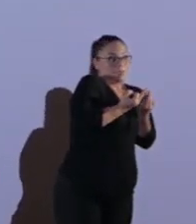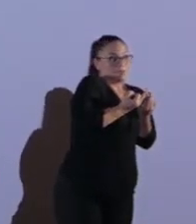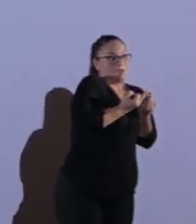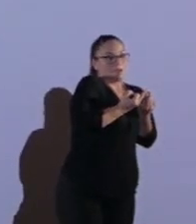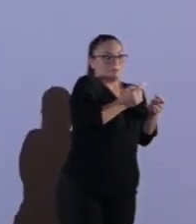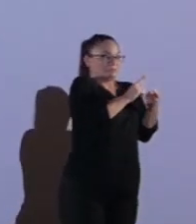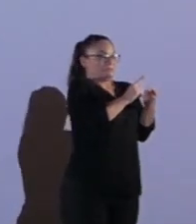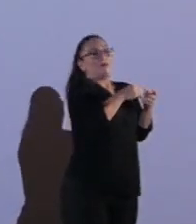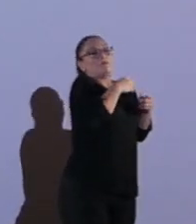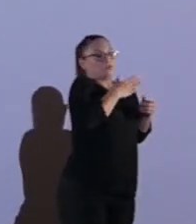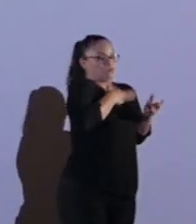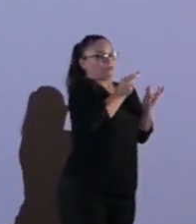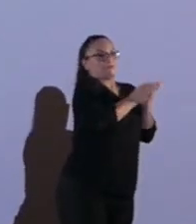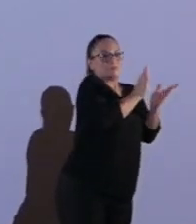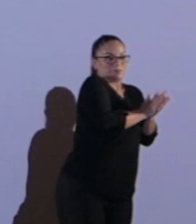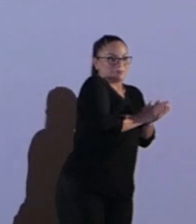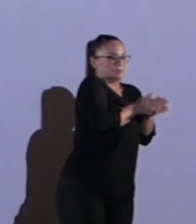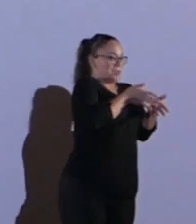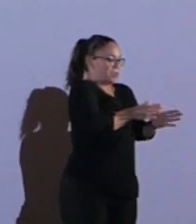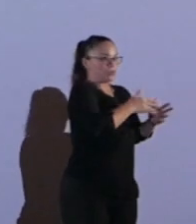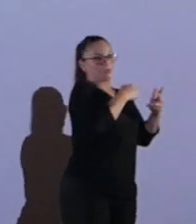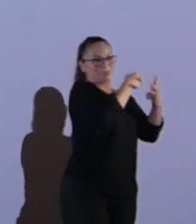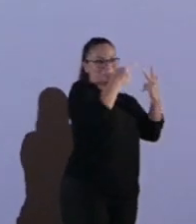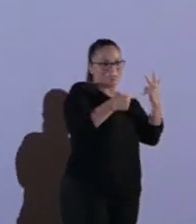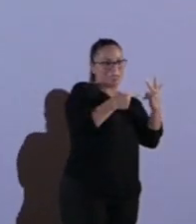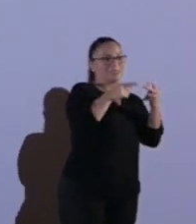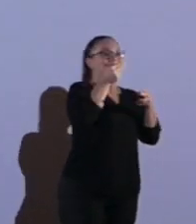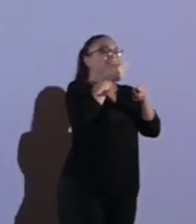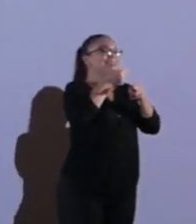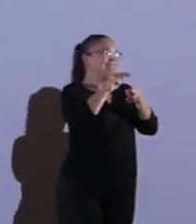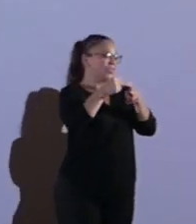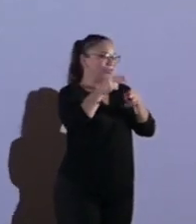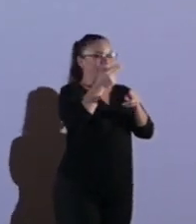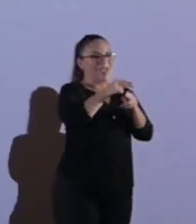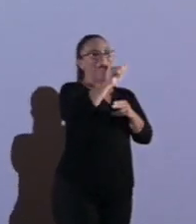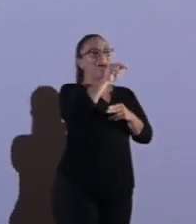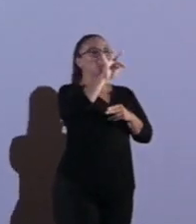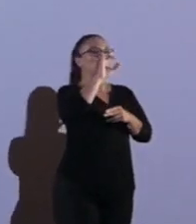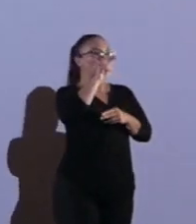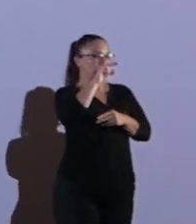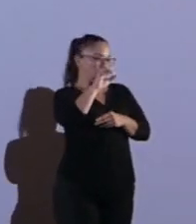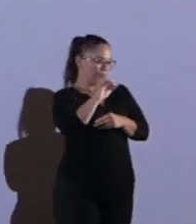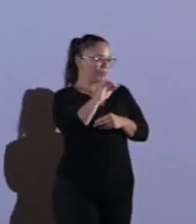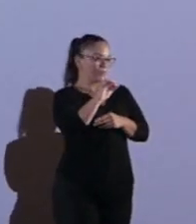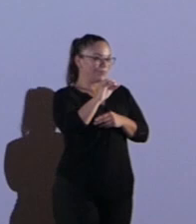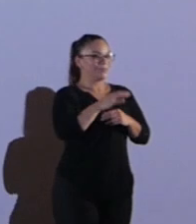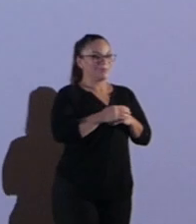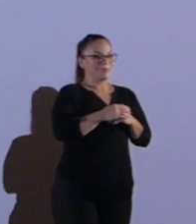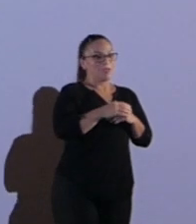adelante con tres hijos una hija y un nieto que se llama antonio quedamos por toda la vida en las amistades